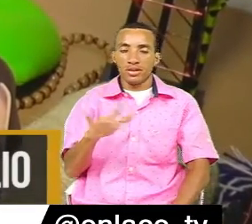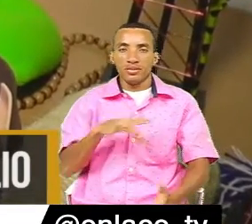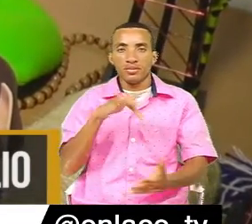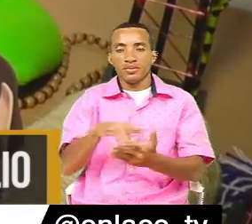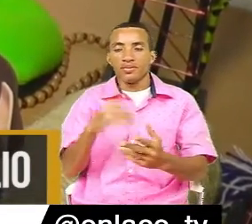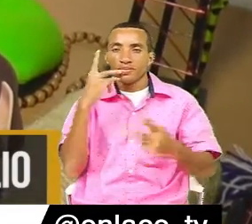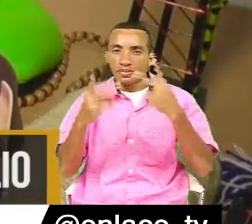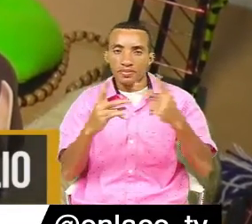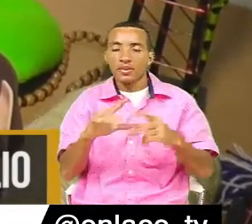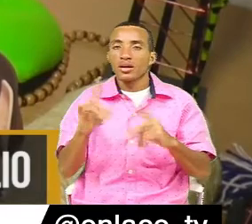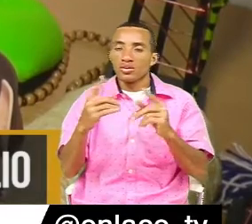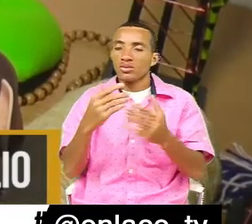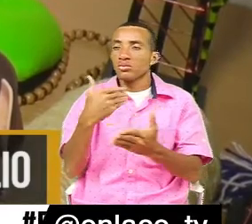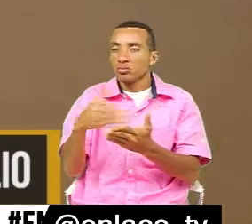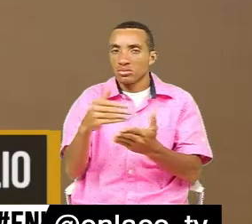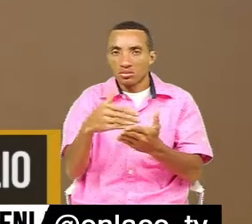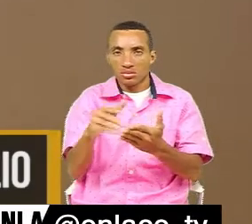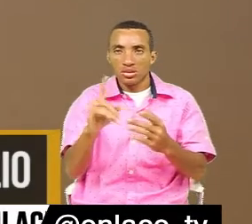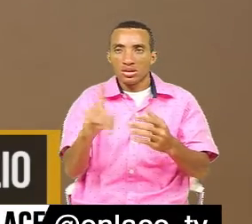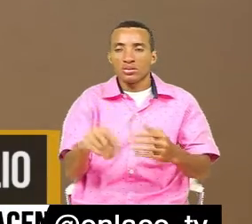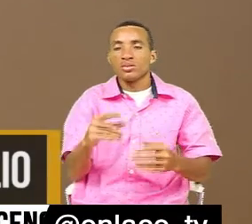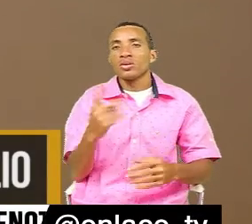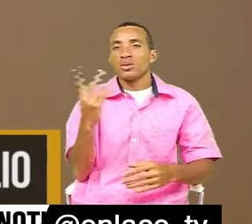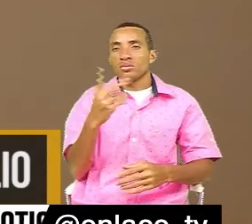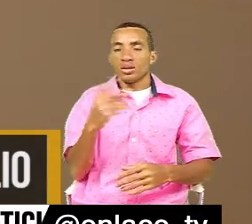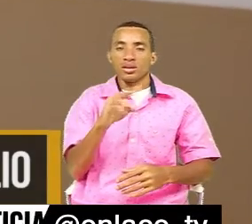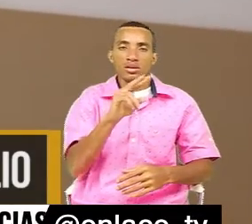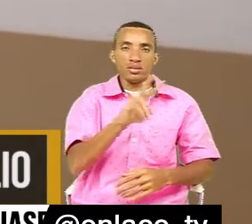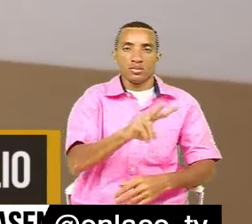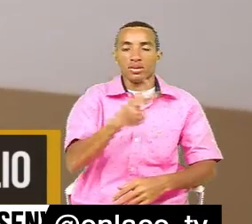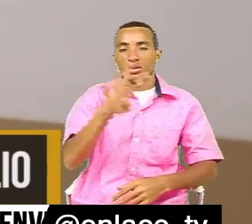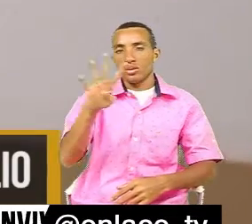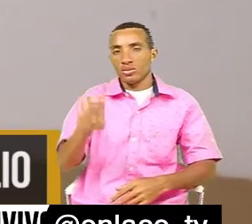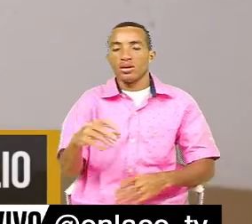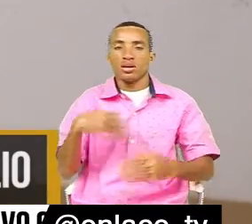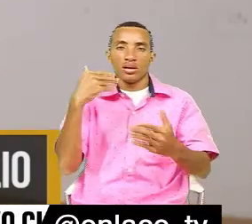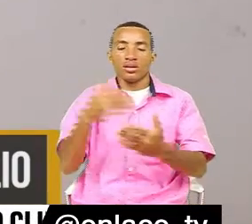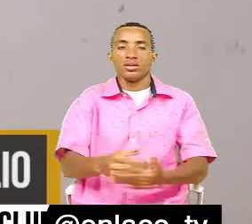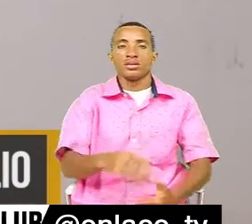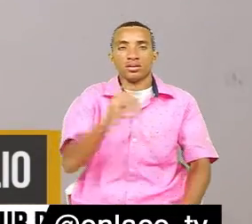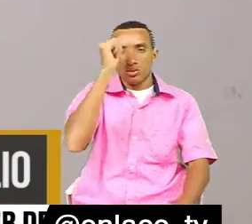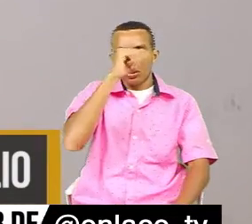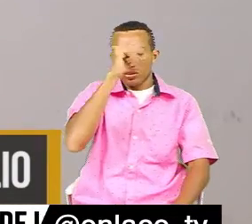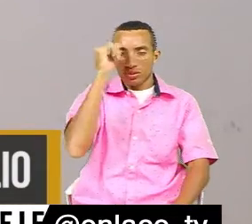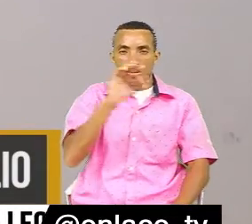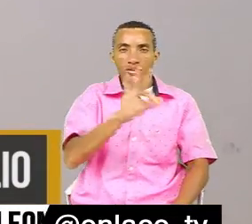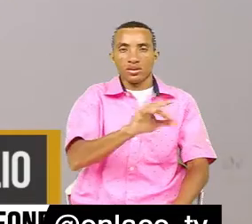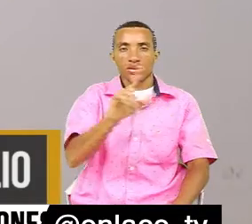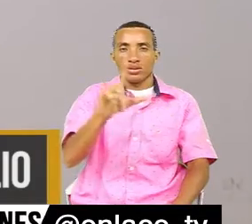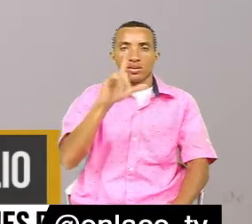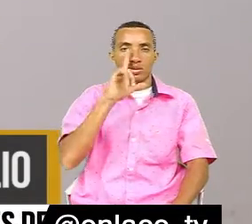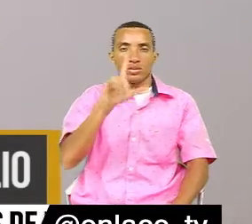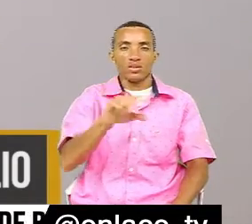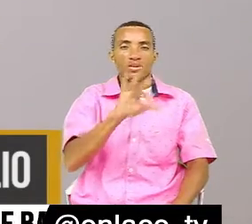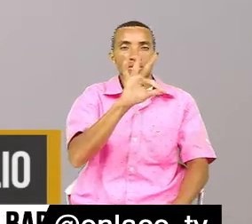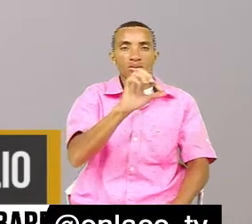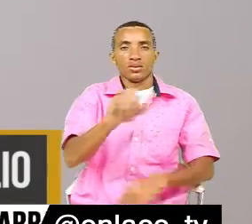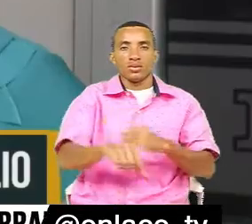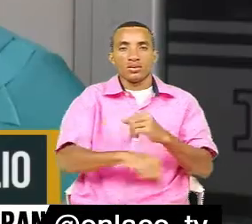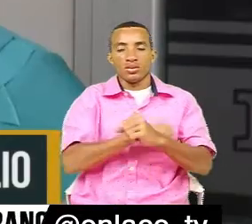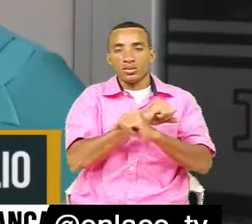clientes y compradores de sus productos desde este viernes 29 hasta el domingo 31 de julio de 8 de la mañana hasta las 9 de la noche.